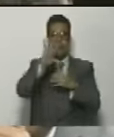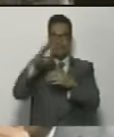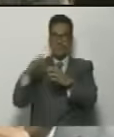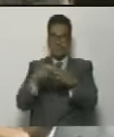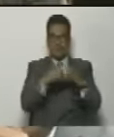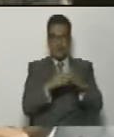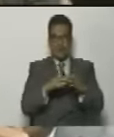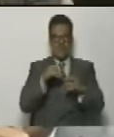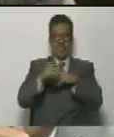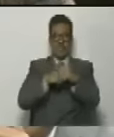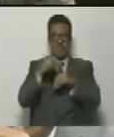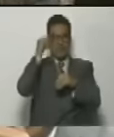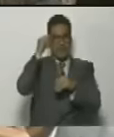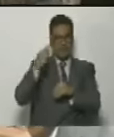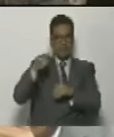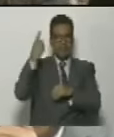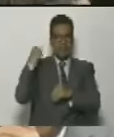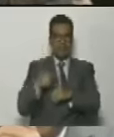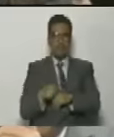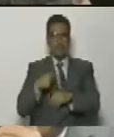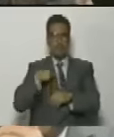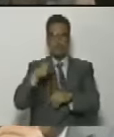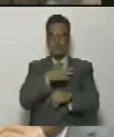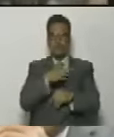reuniones que se efectuaron ayer. Y debo